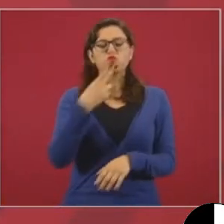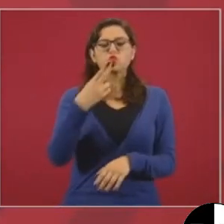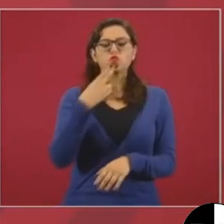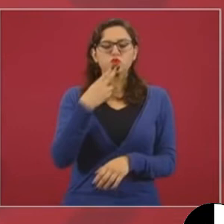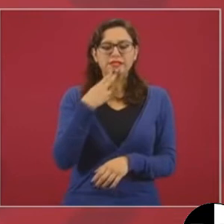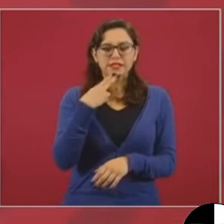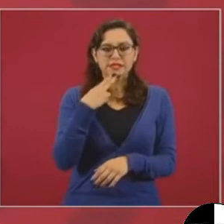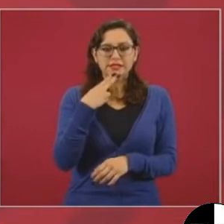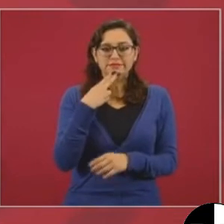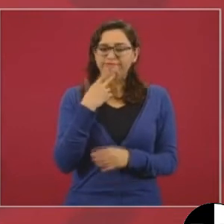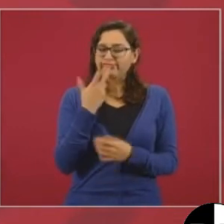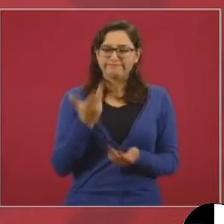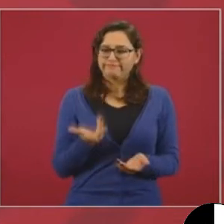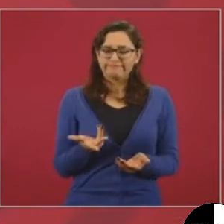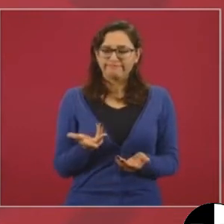una forma de